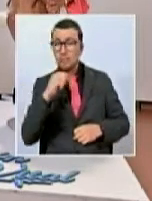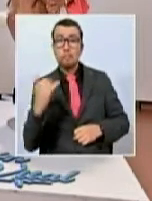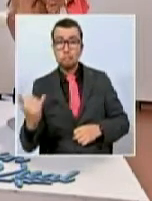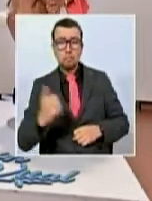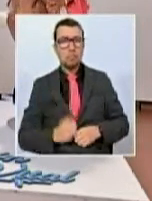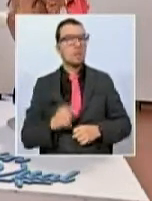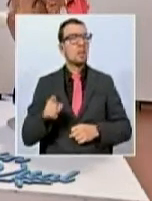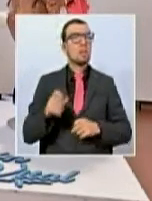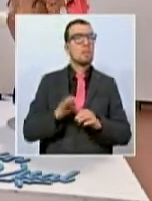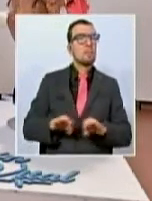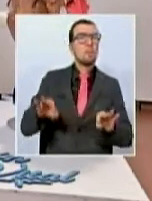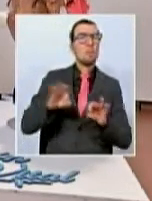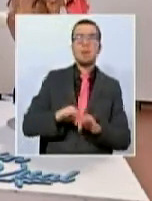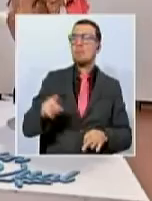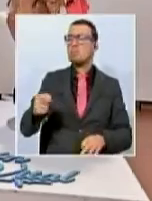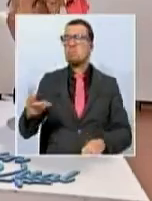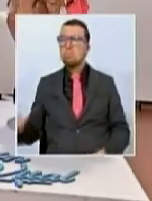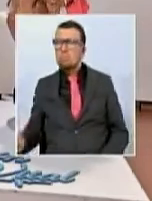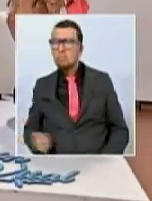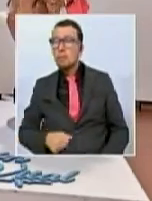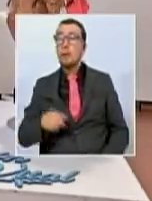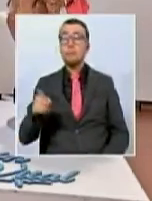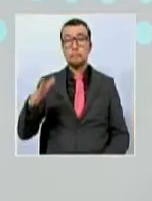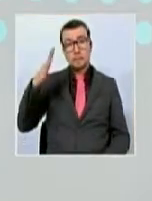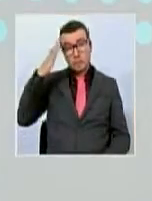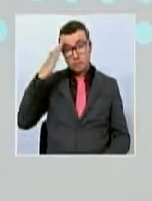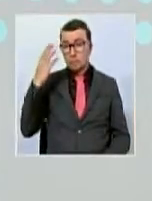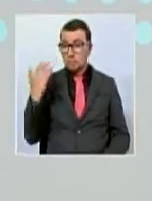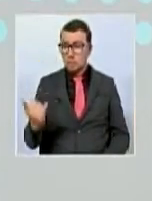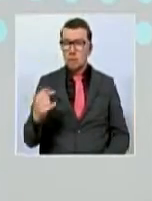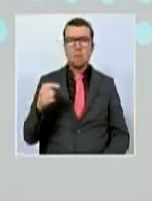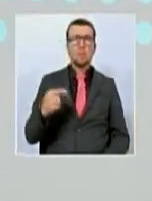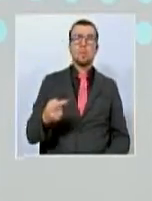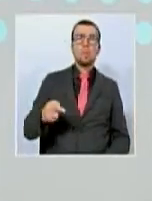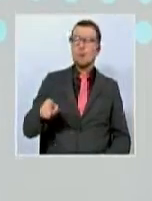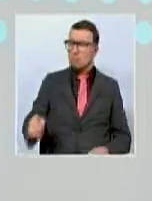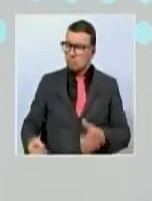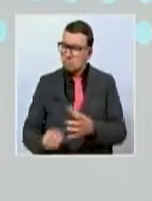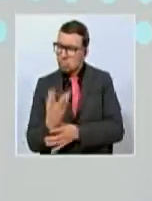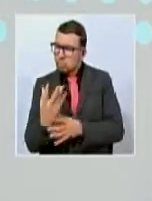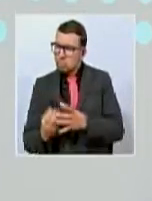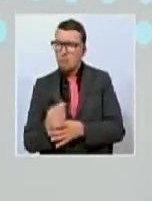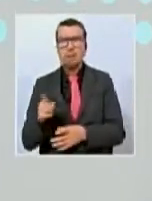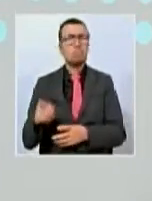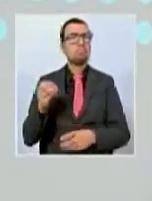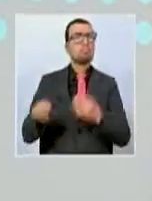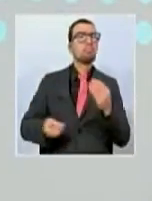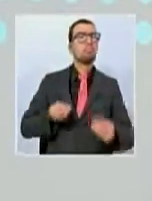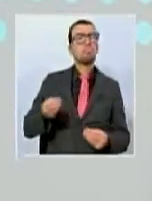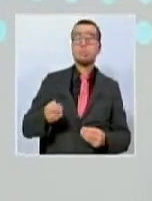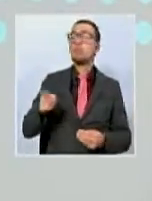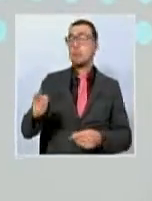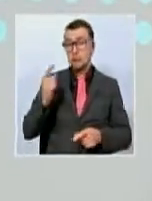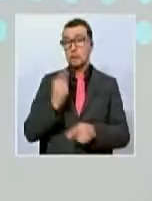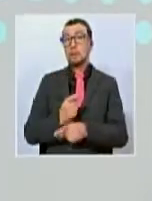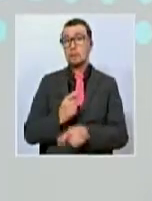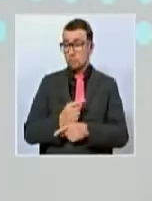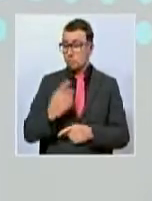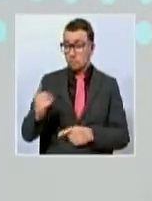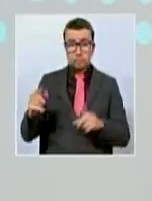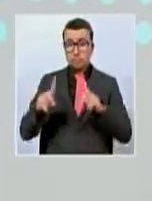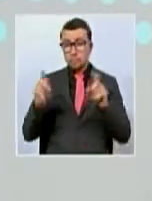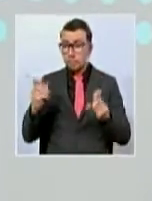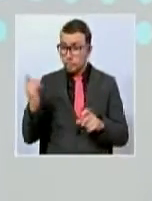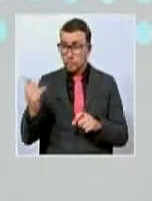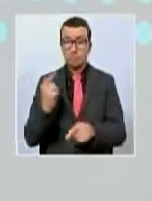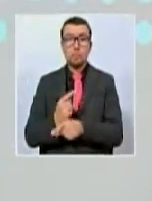es saber el tipo de planta, el tipo de material que se va a estar utilizando, porque realmente ahí es donde va a estar todo el tema pues,